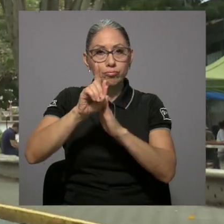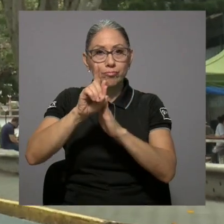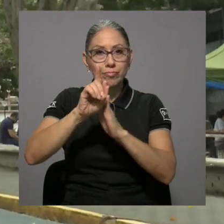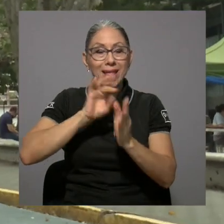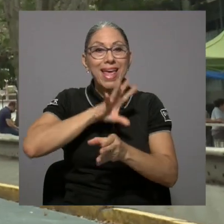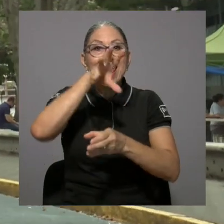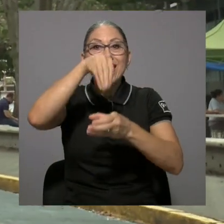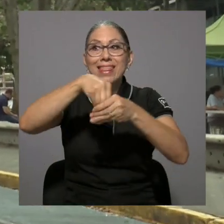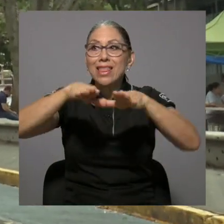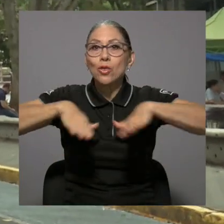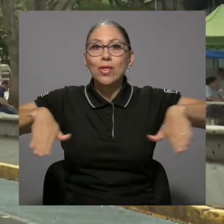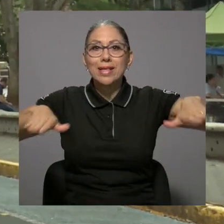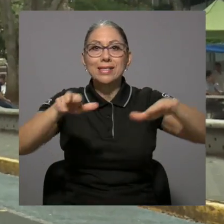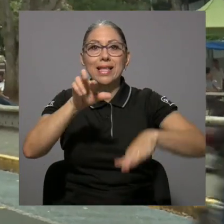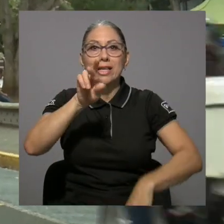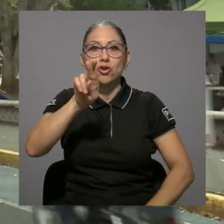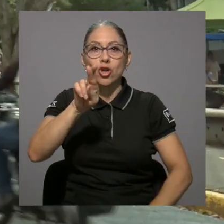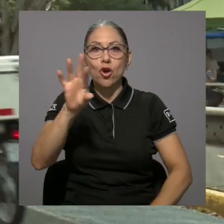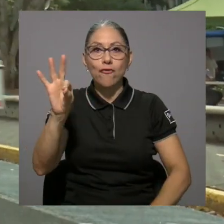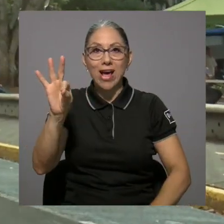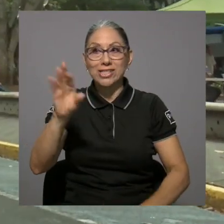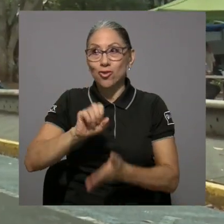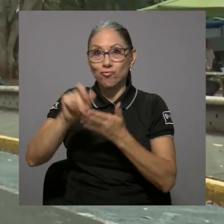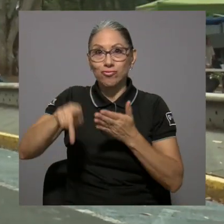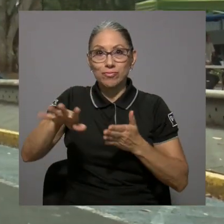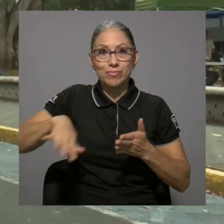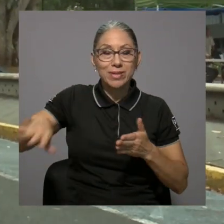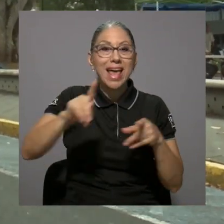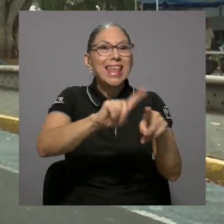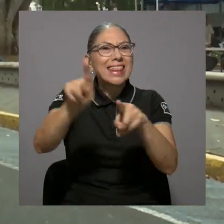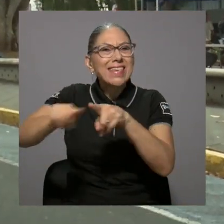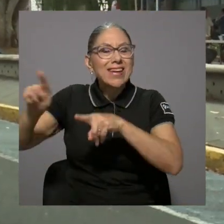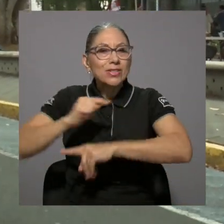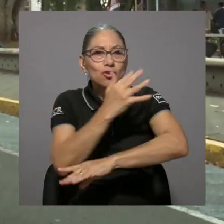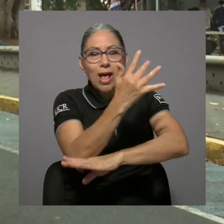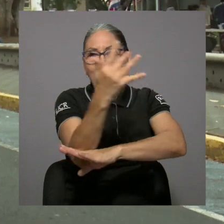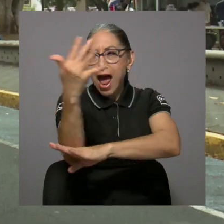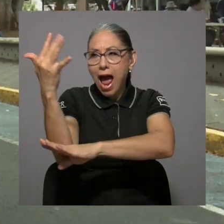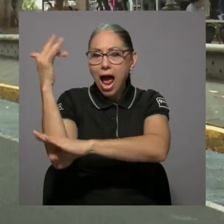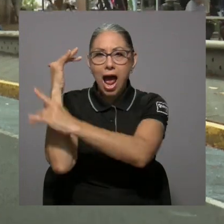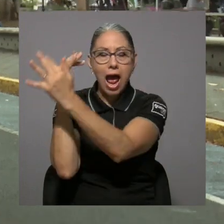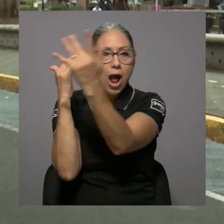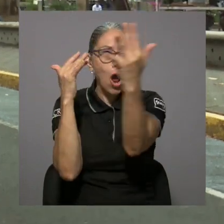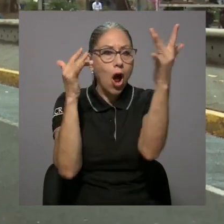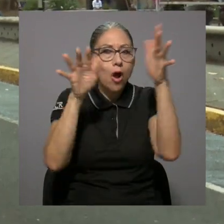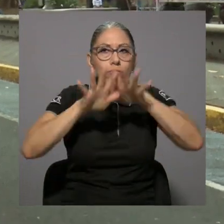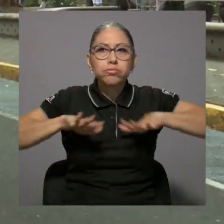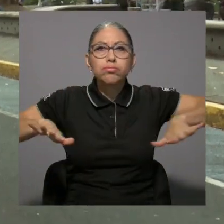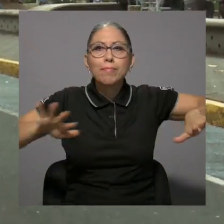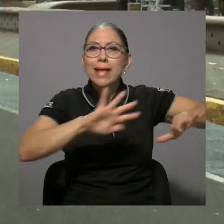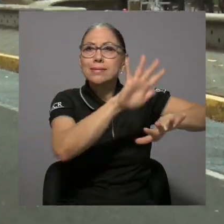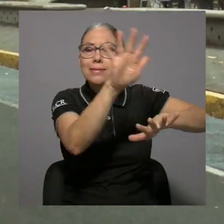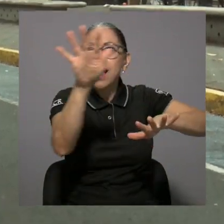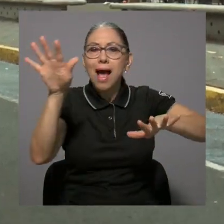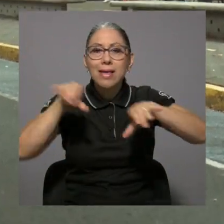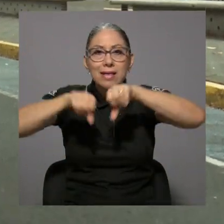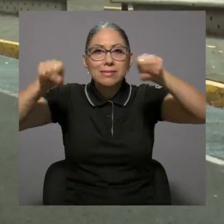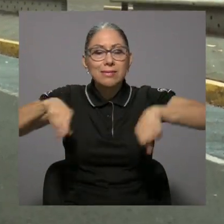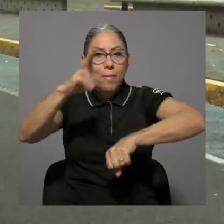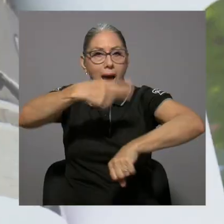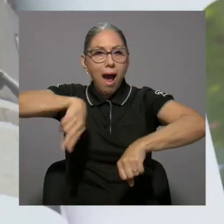Y dentro de la sede Rodrigo Facio hay diversas especies de árboles que conforman el paisaje y ecosistema de nuestra universidad.